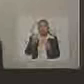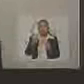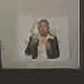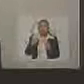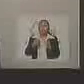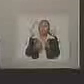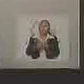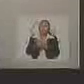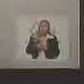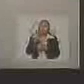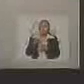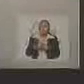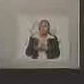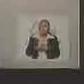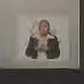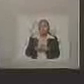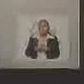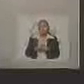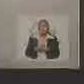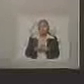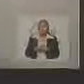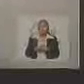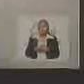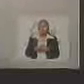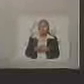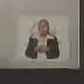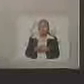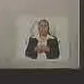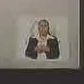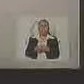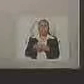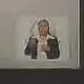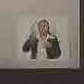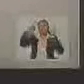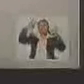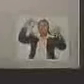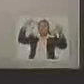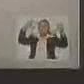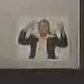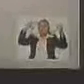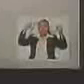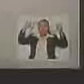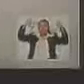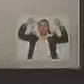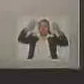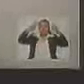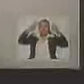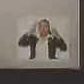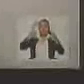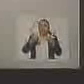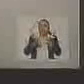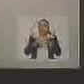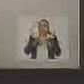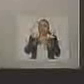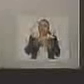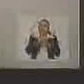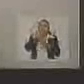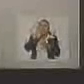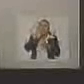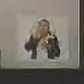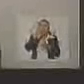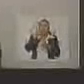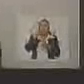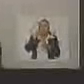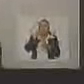restableceremos el evento de la coronación de la Reina de la Eterna Primavera, en donde participaban más